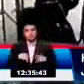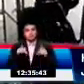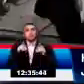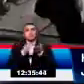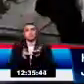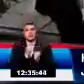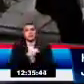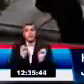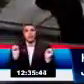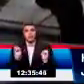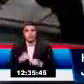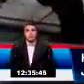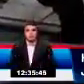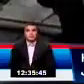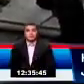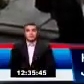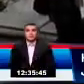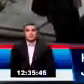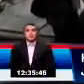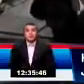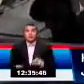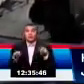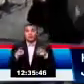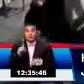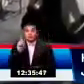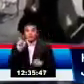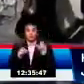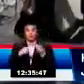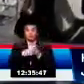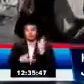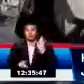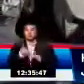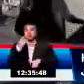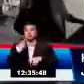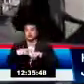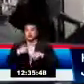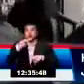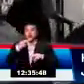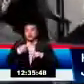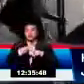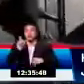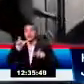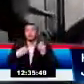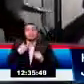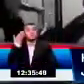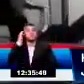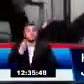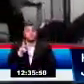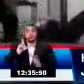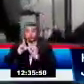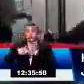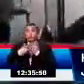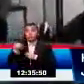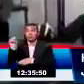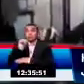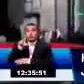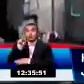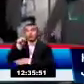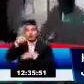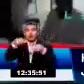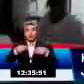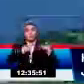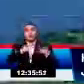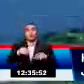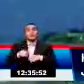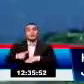sus documentos de identidad. Inclusive, una persona sale sin ser aún identificada. Luego de esto, el piloto no cumplió con su plan